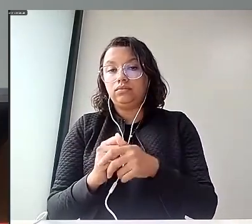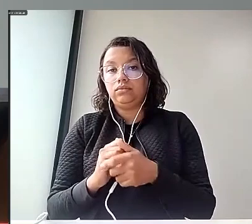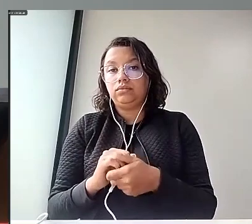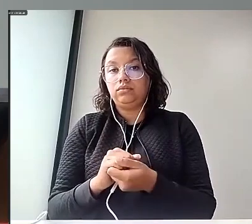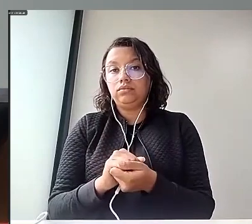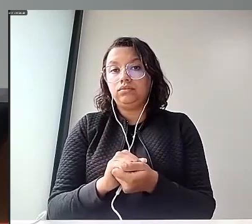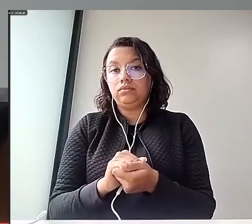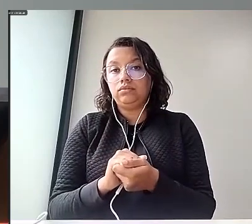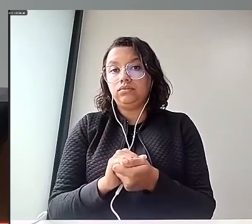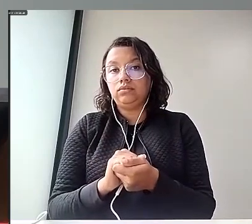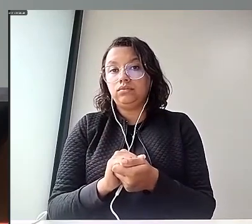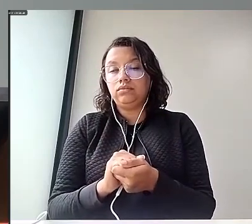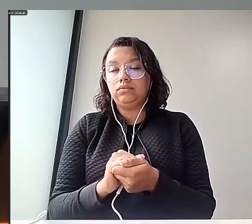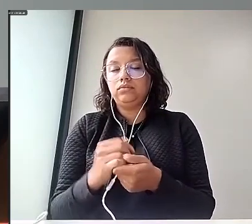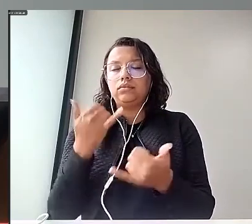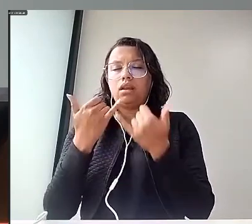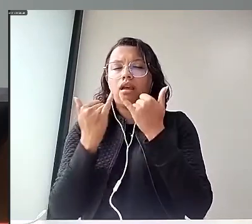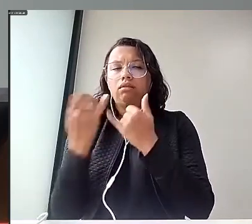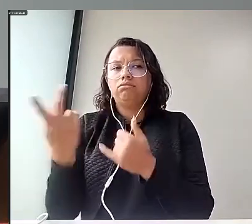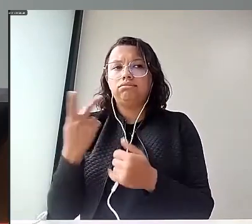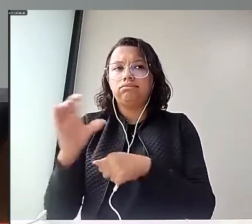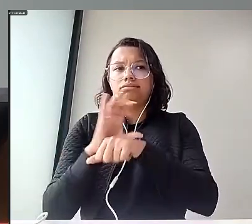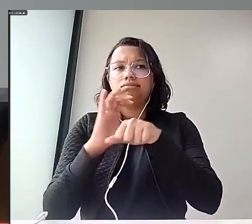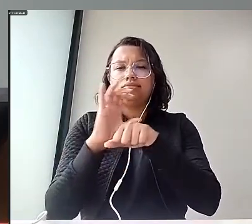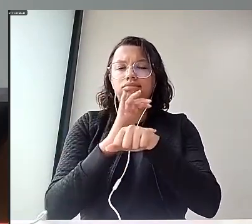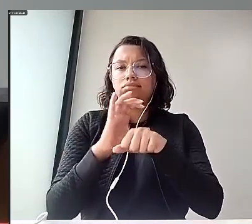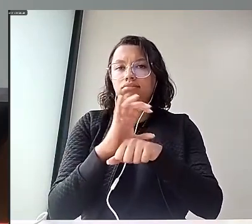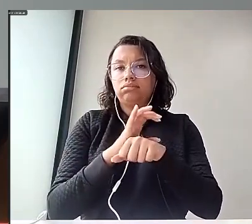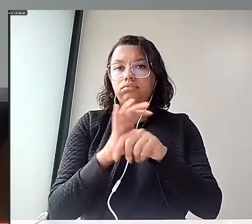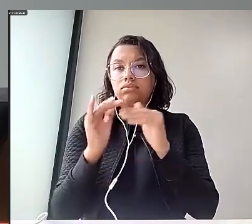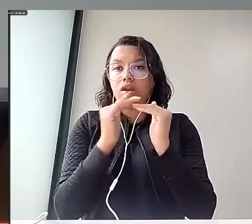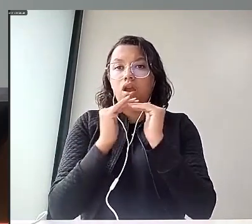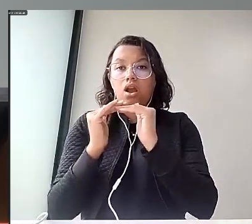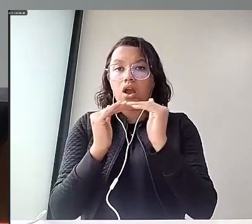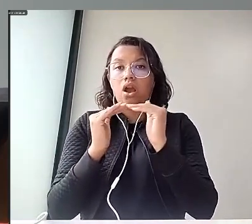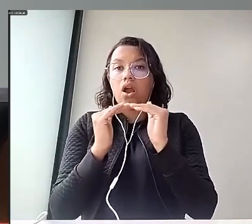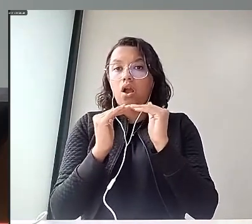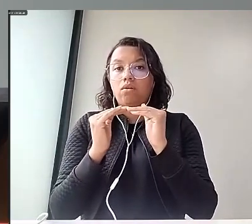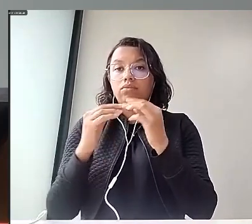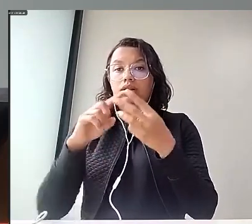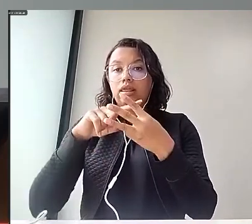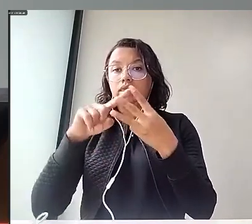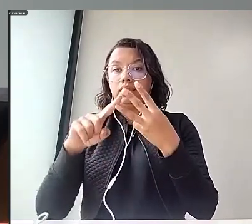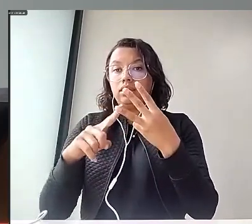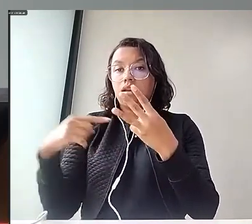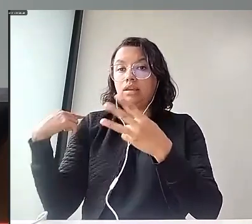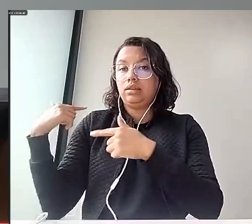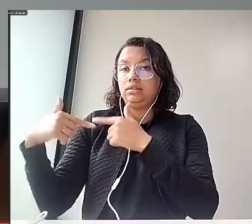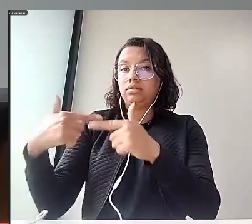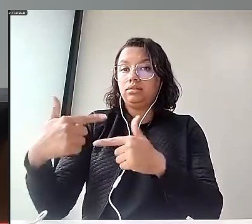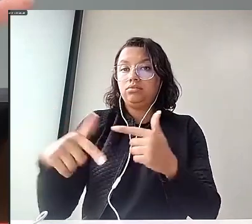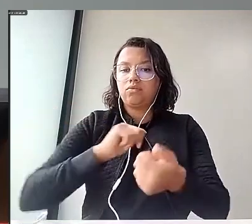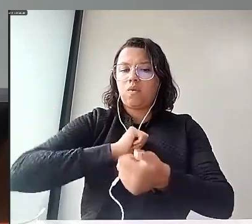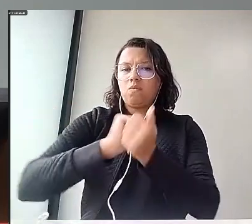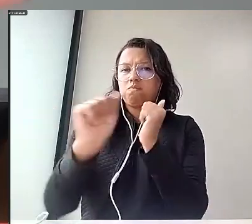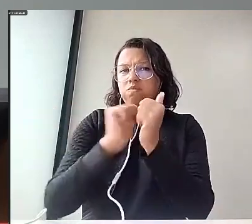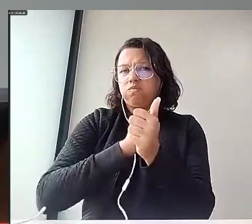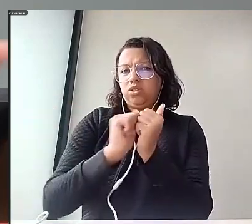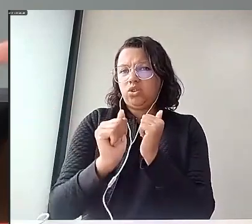Parece que nuestra Constitución combina tres tradiciones competidoras.